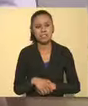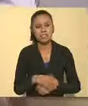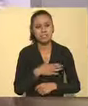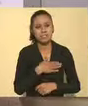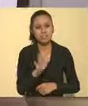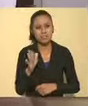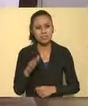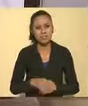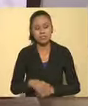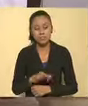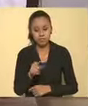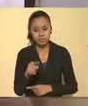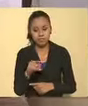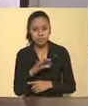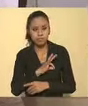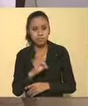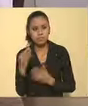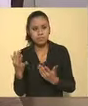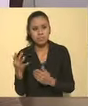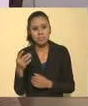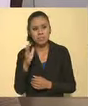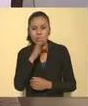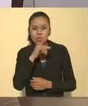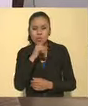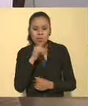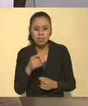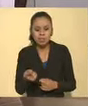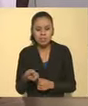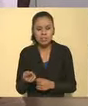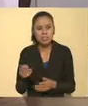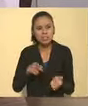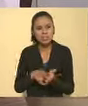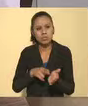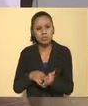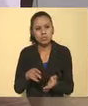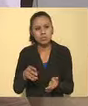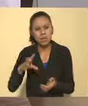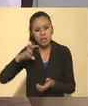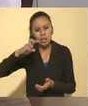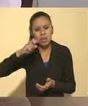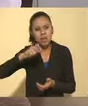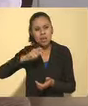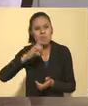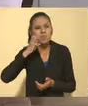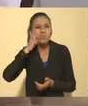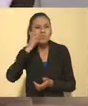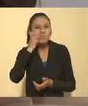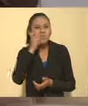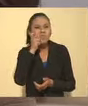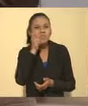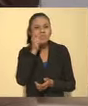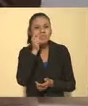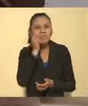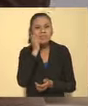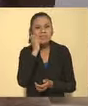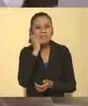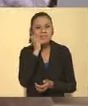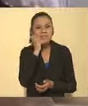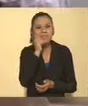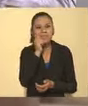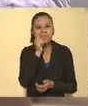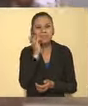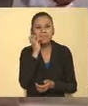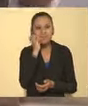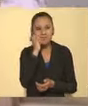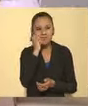Bueno, lo que pueden hacer para que no se ponga negrito el guacamole es echarle un limón, ¿no? Las gotitas de un limón. Está carísimo, Brenda. No digas eso, otra cosa.